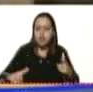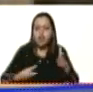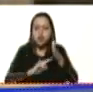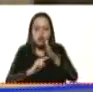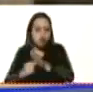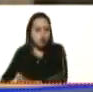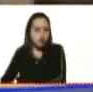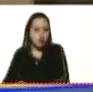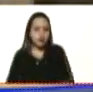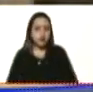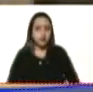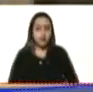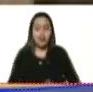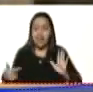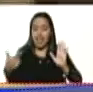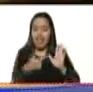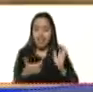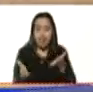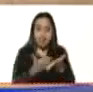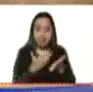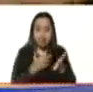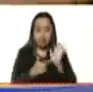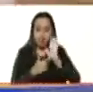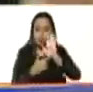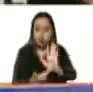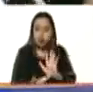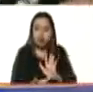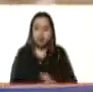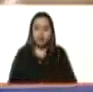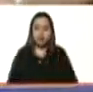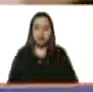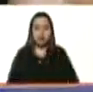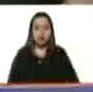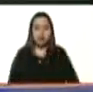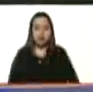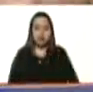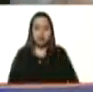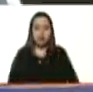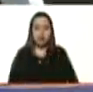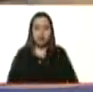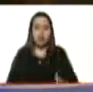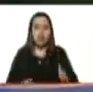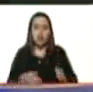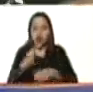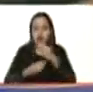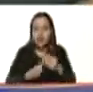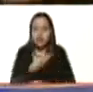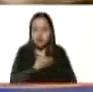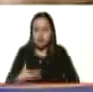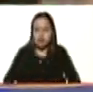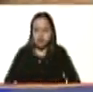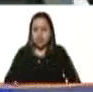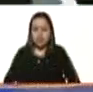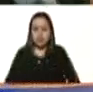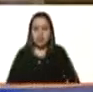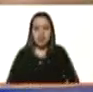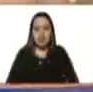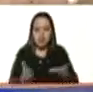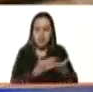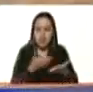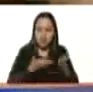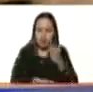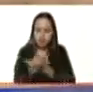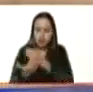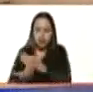Esta obra vamos a publicarla en las ediciones de la Presidencia de la República con un prólogo del